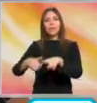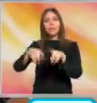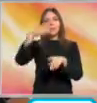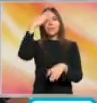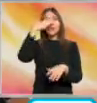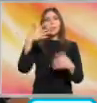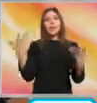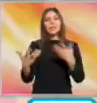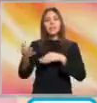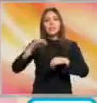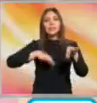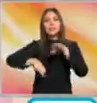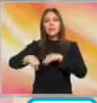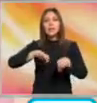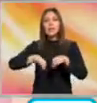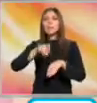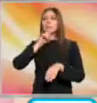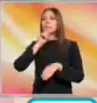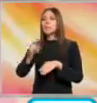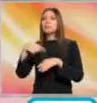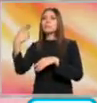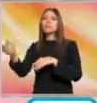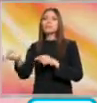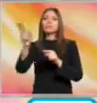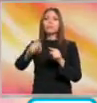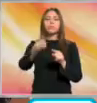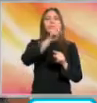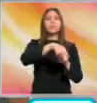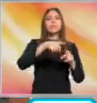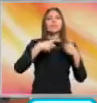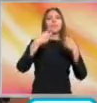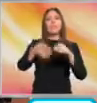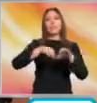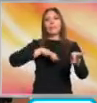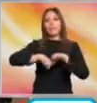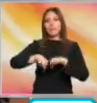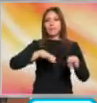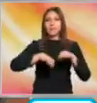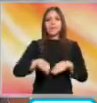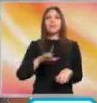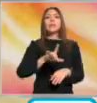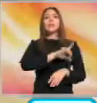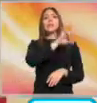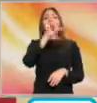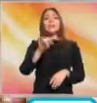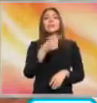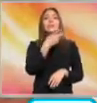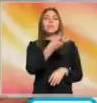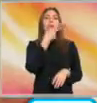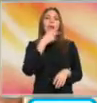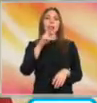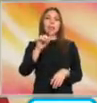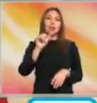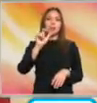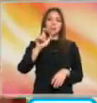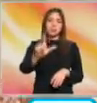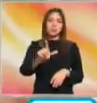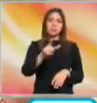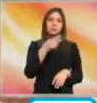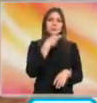Ándale. no conformada como tal, pero Exacto. finalmente están asociados en cierta forma. Exacto. Entonces, don Raúl de esa manera se ha relacionado